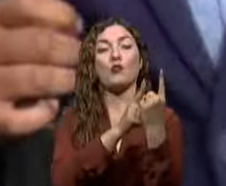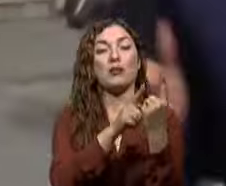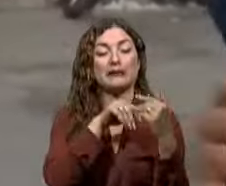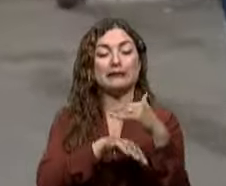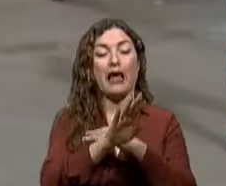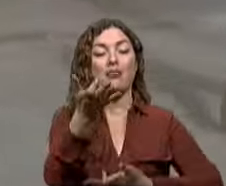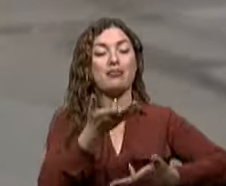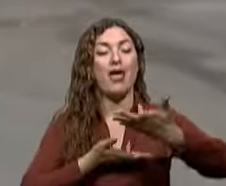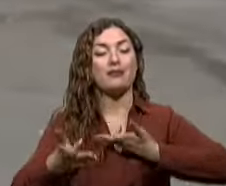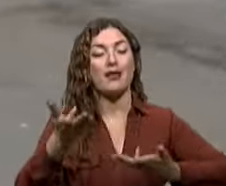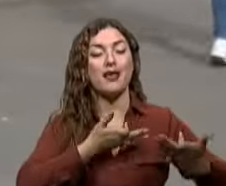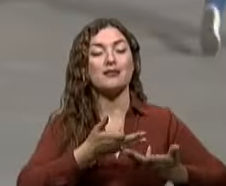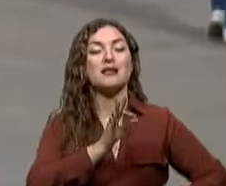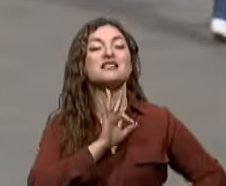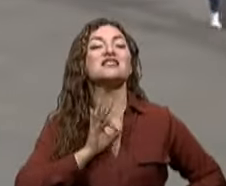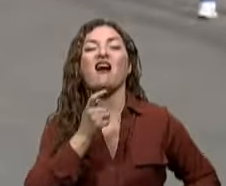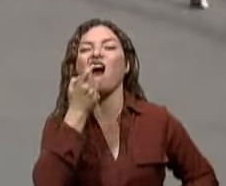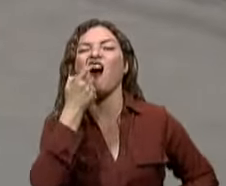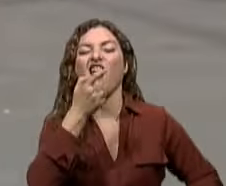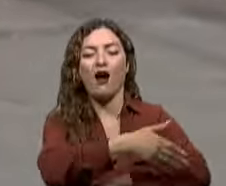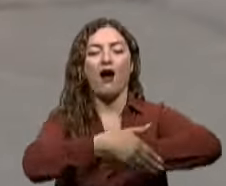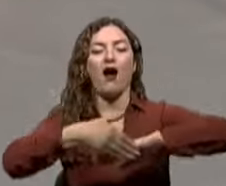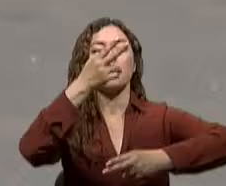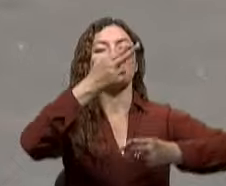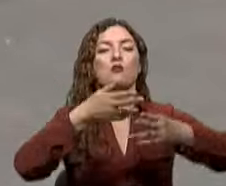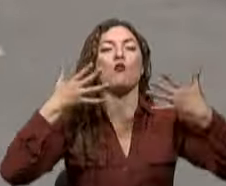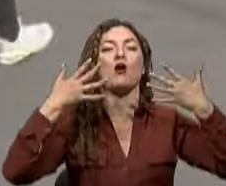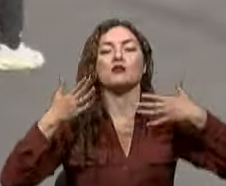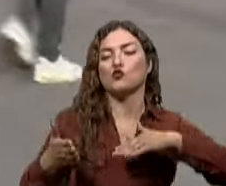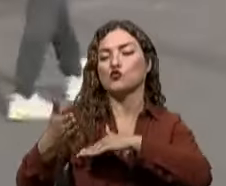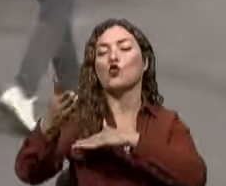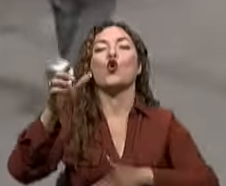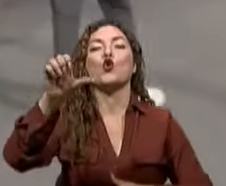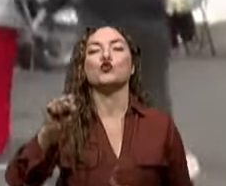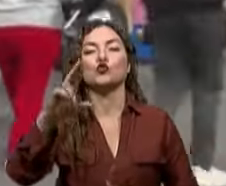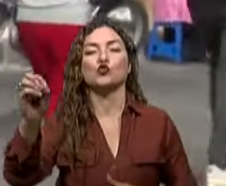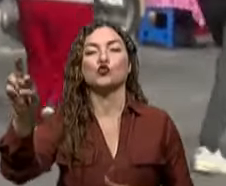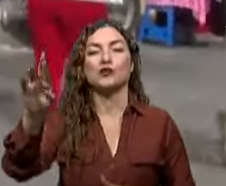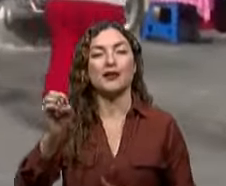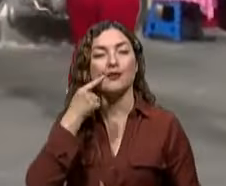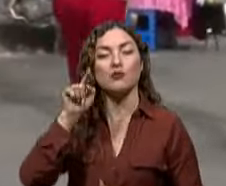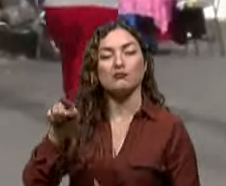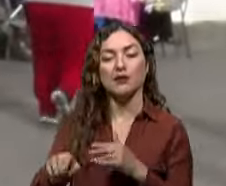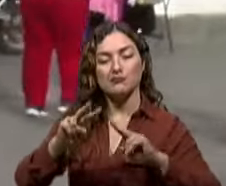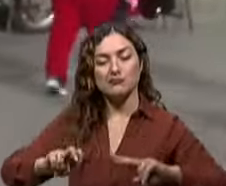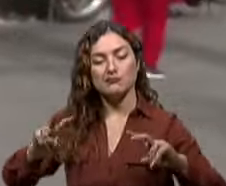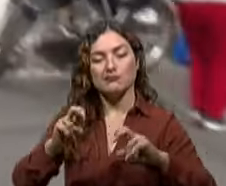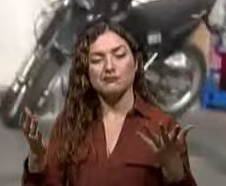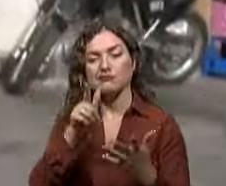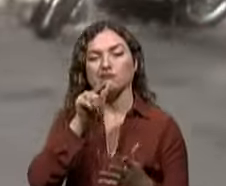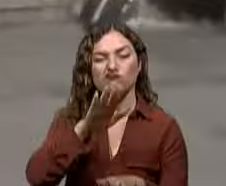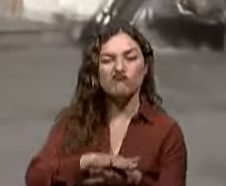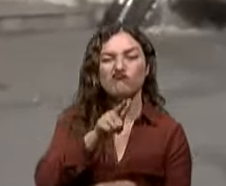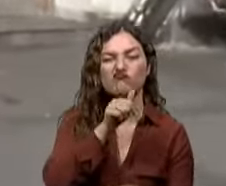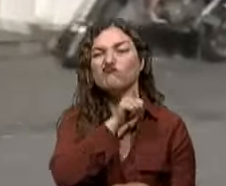joyería justamente en la calle Guayaquil y Sucre. La Policía Nacional ya tiene resultados en torno a ello y también continúan investigando para dar con el paradero de